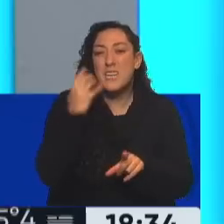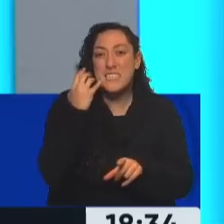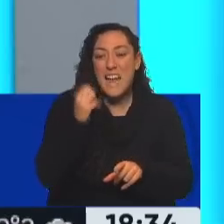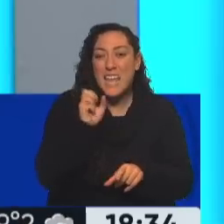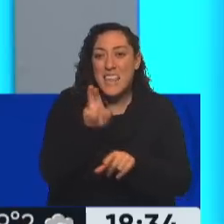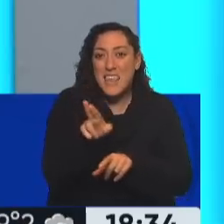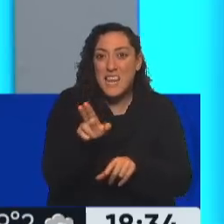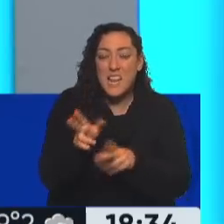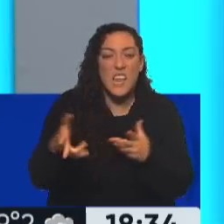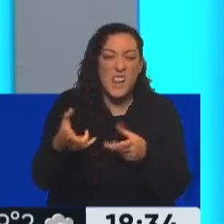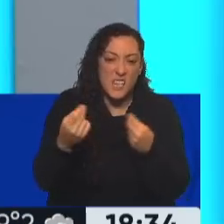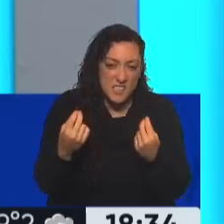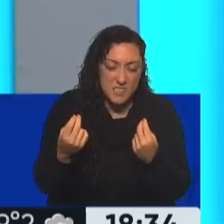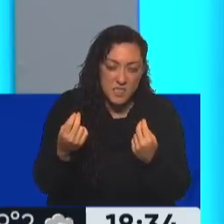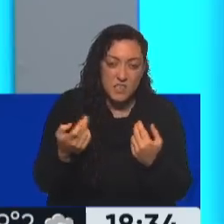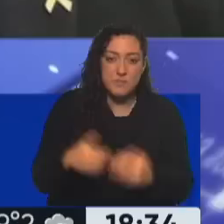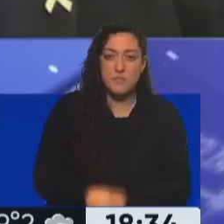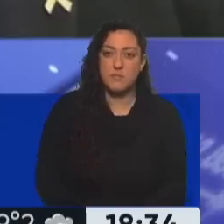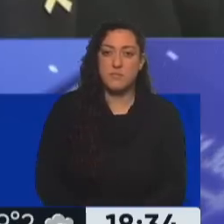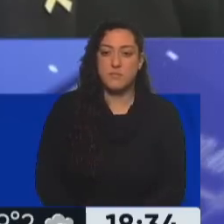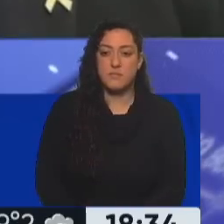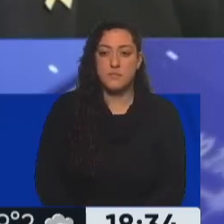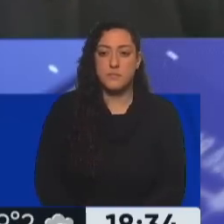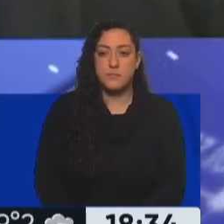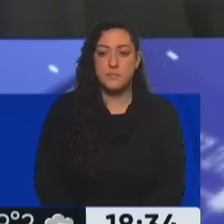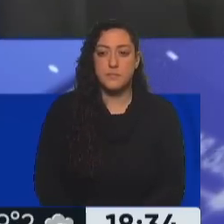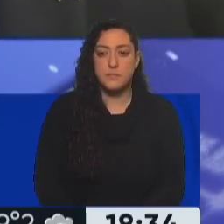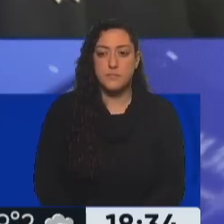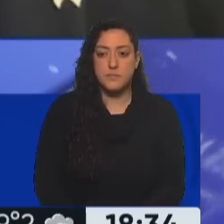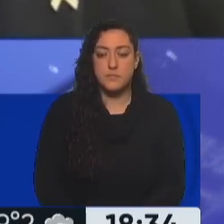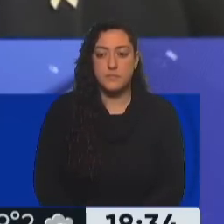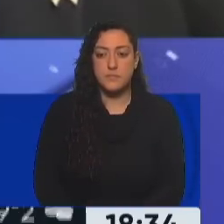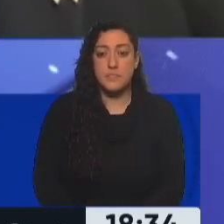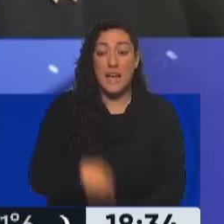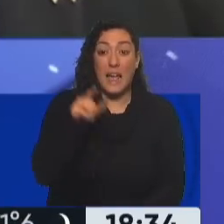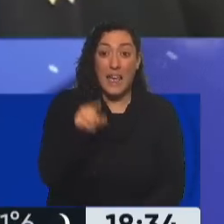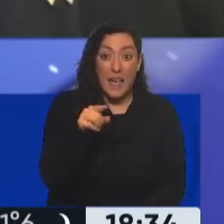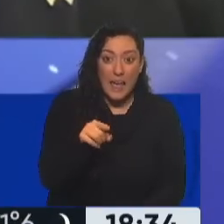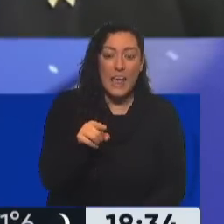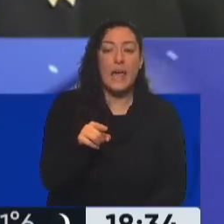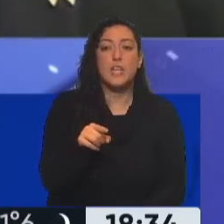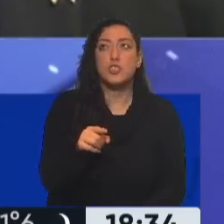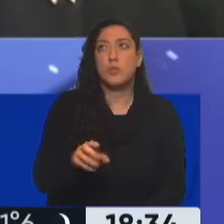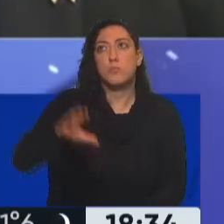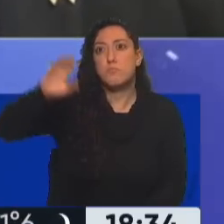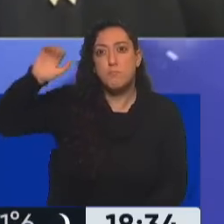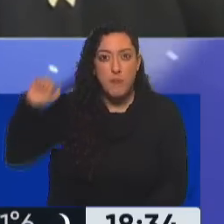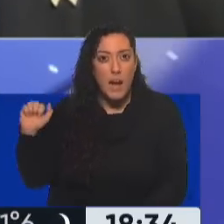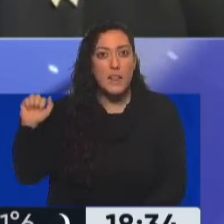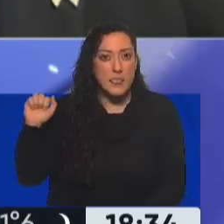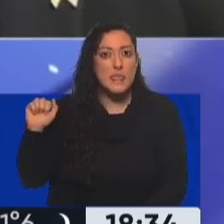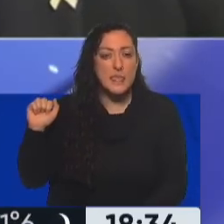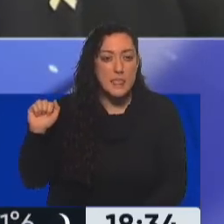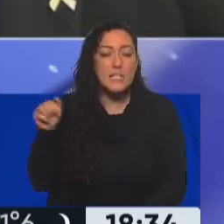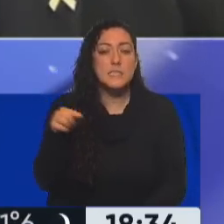un poco qué empieza a pasar en ese aspecto también. Bueno, esto fue una catarata que llegó el martes. Yair Golan